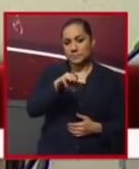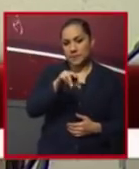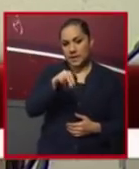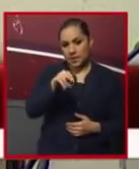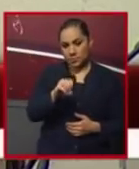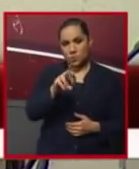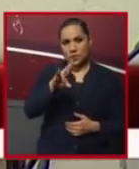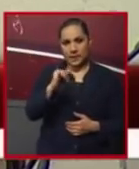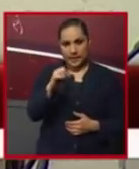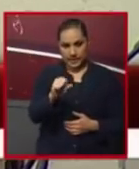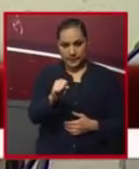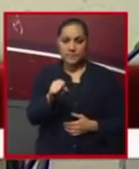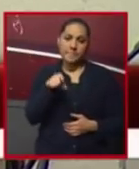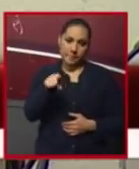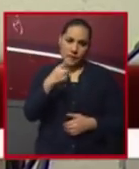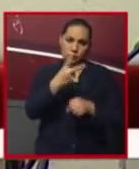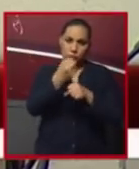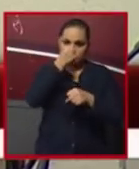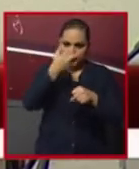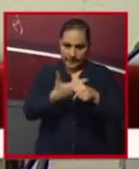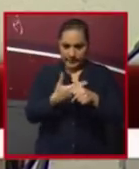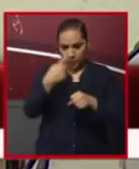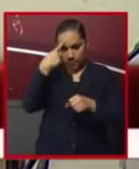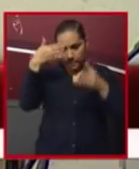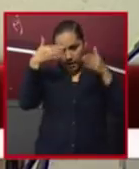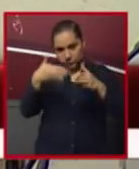como subsecretario para América Latina.